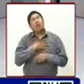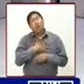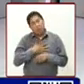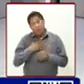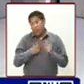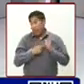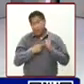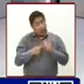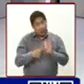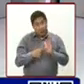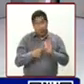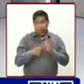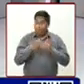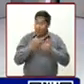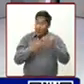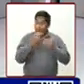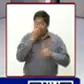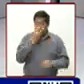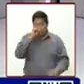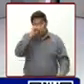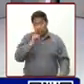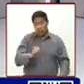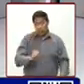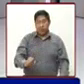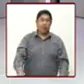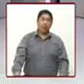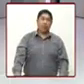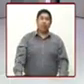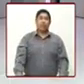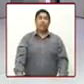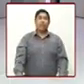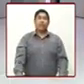y le estamos mostrando imágenes rumbo a la zona Sur